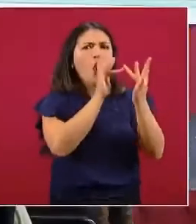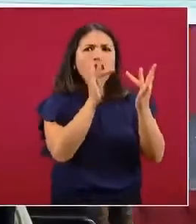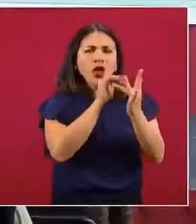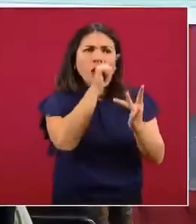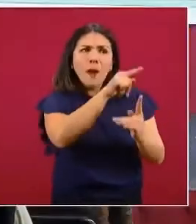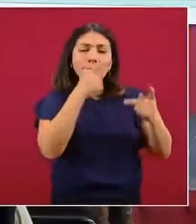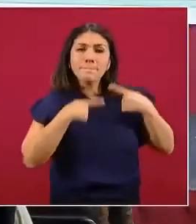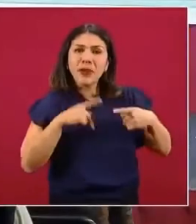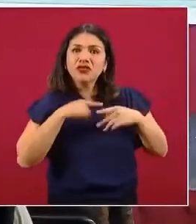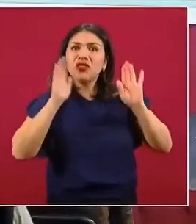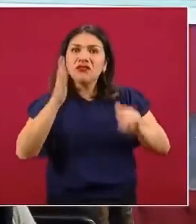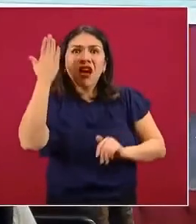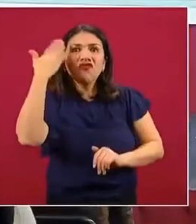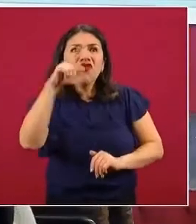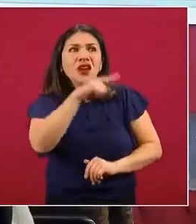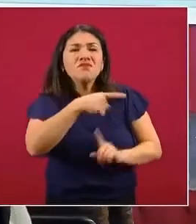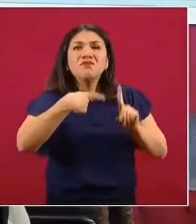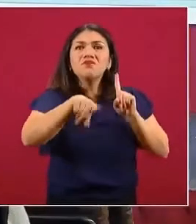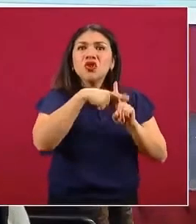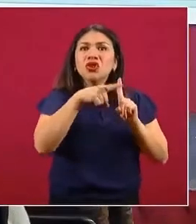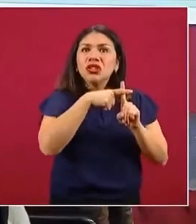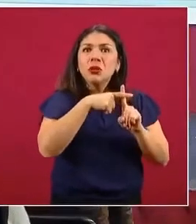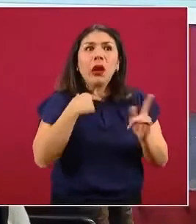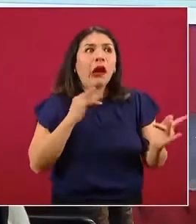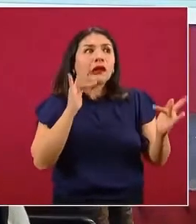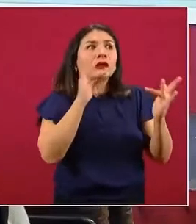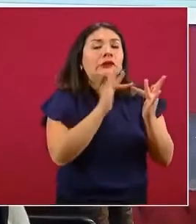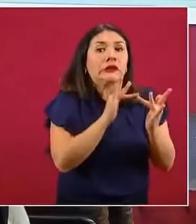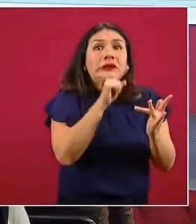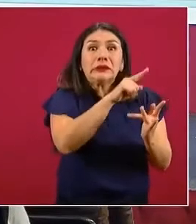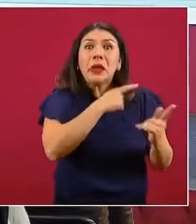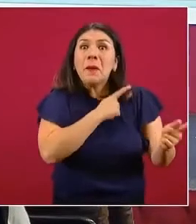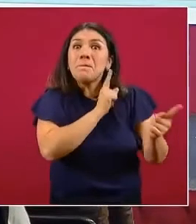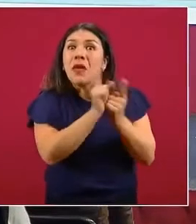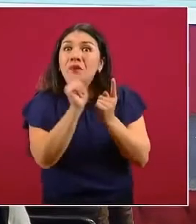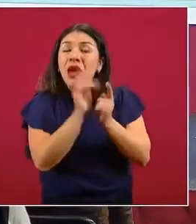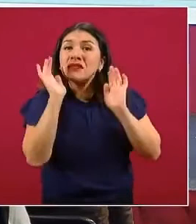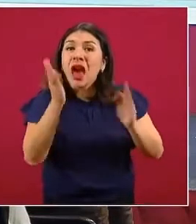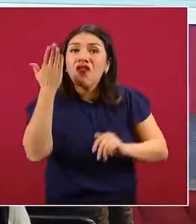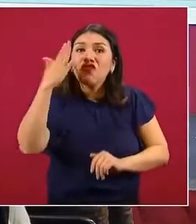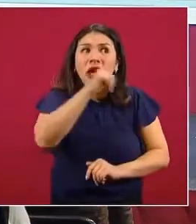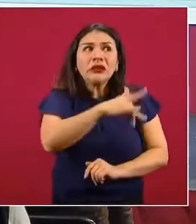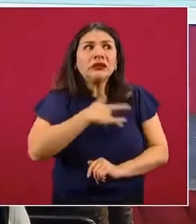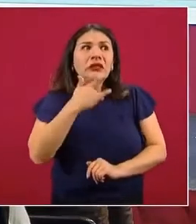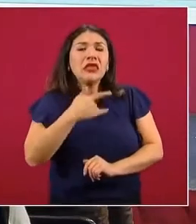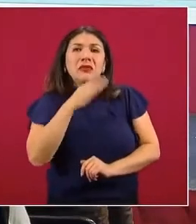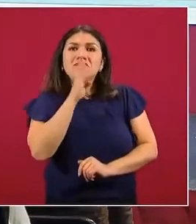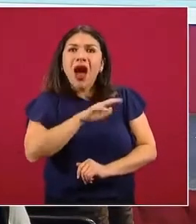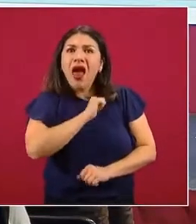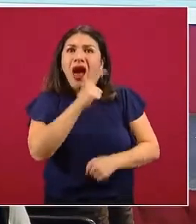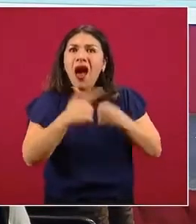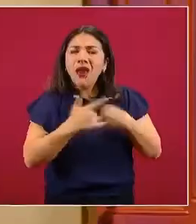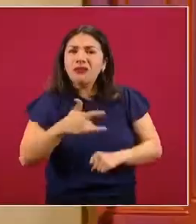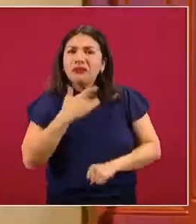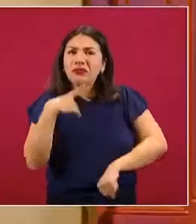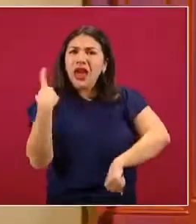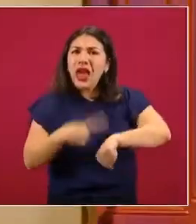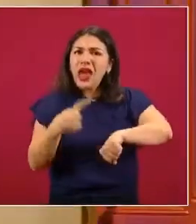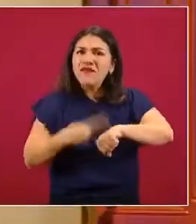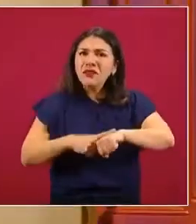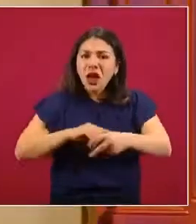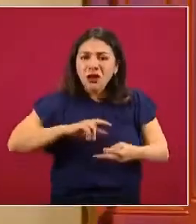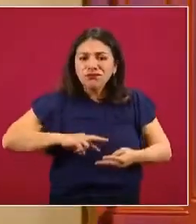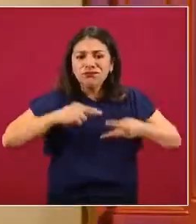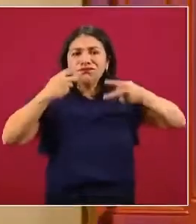una persona que previamente fue confirmada por laboratorio, si es su contacto e inicia con signos y síntomas de enfermedad y se convierte